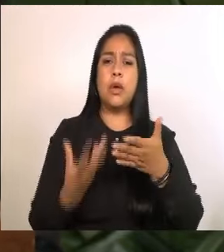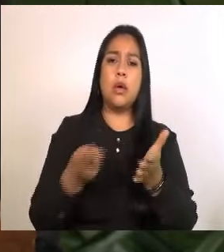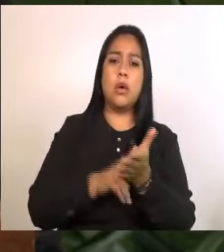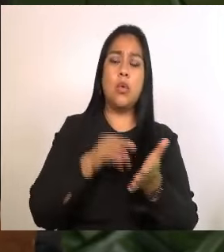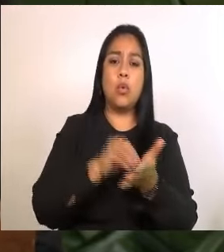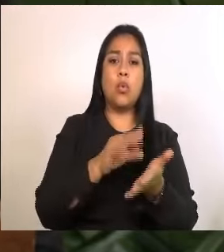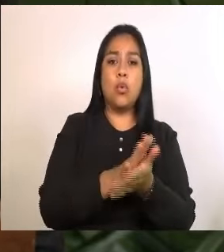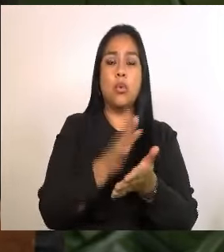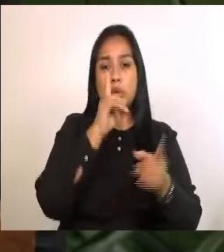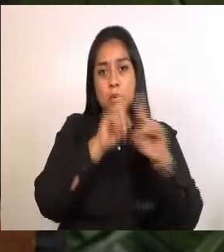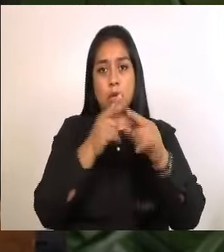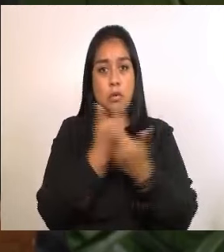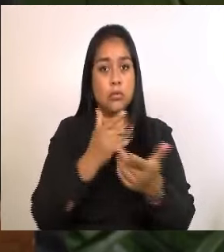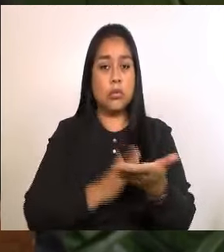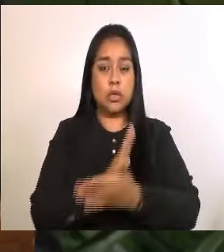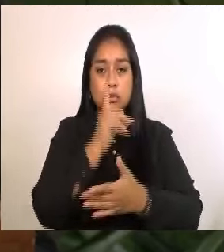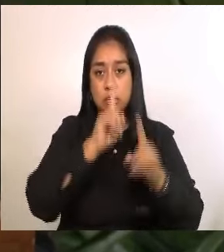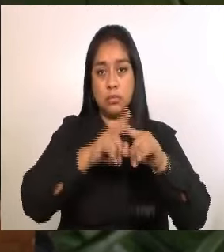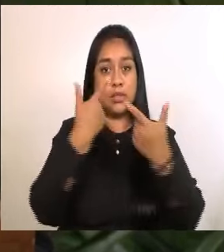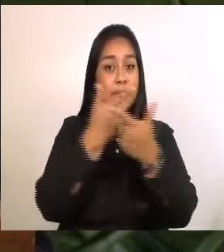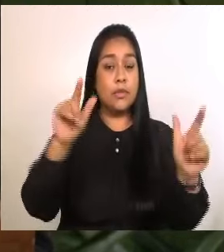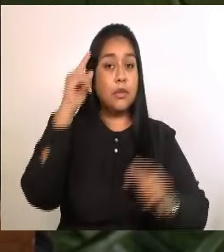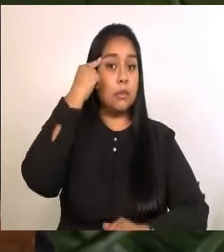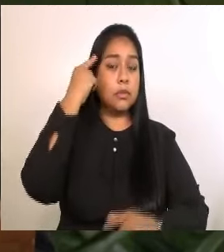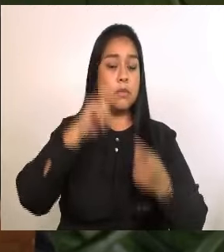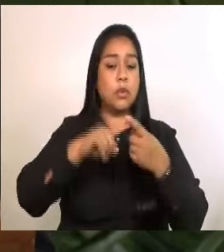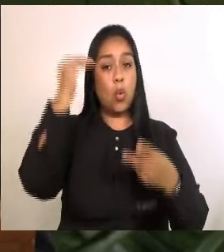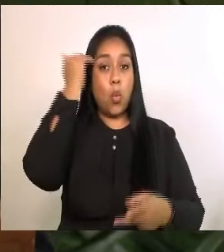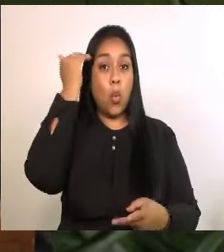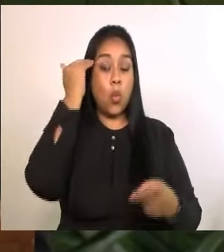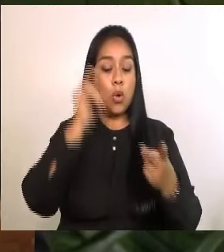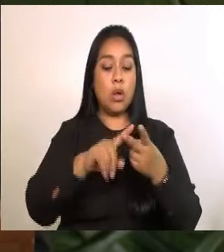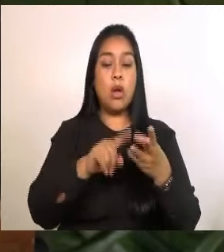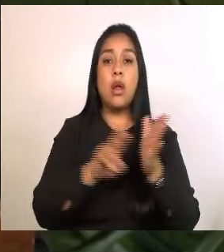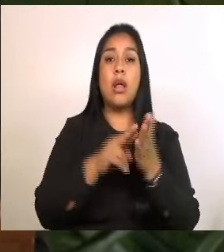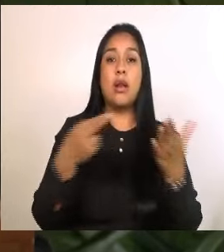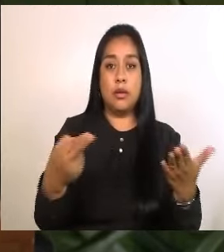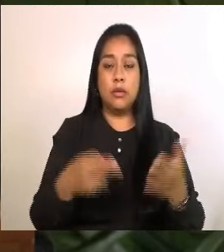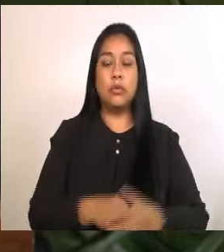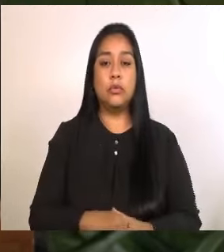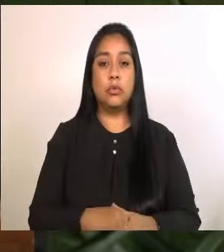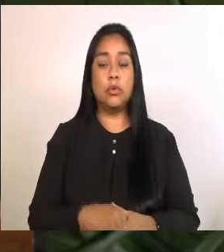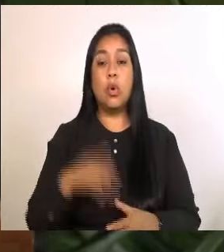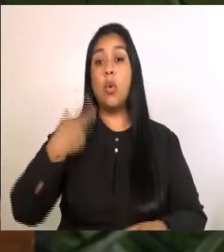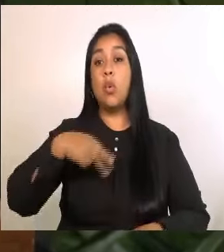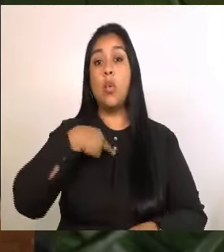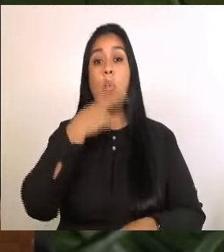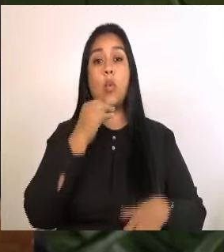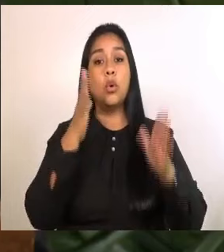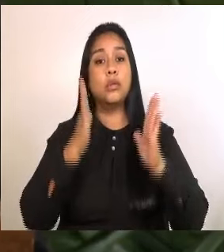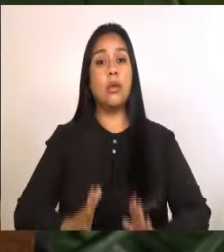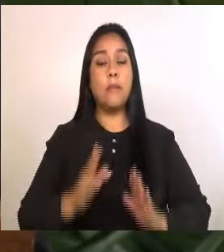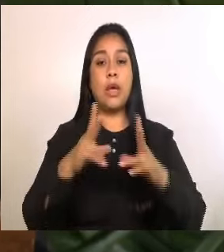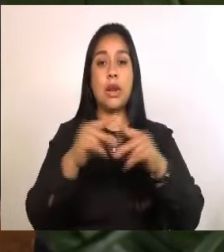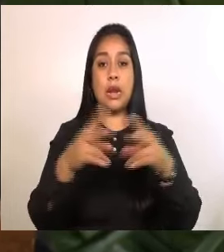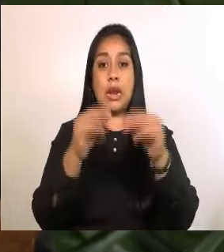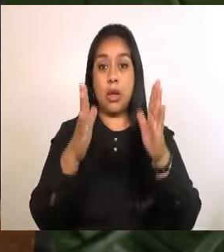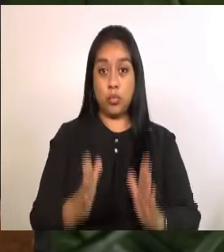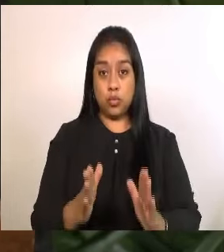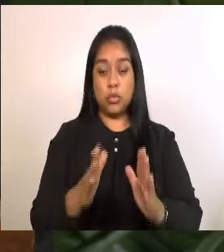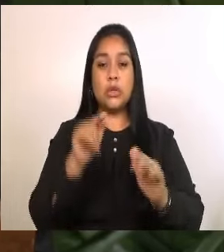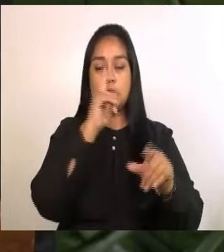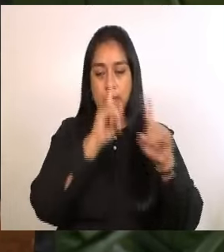a la libertad de pensamiento, conciencia y religión. Nuestros hermanos nicaragüenses,